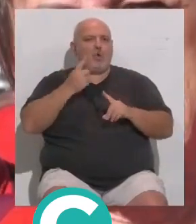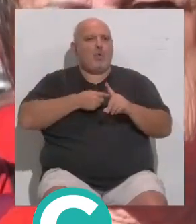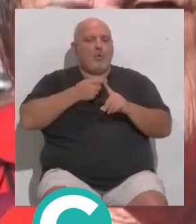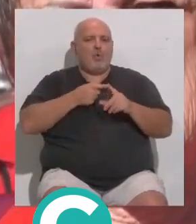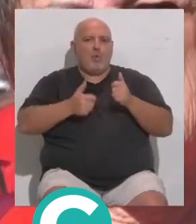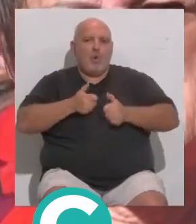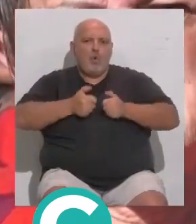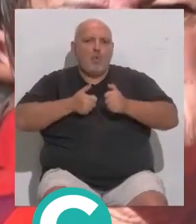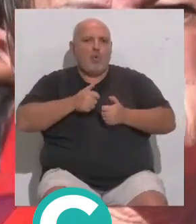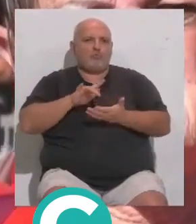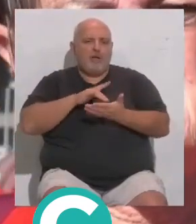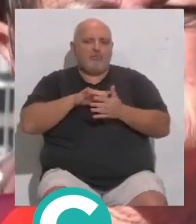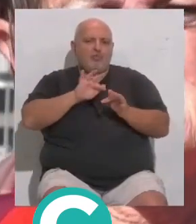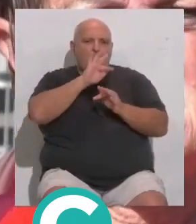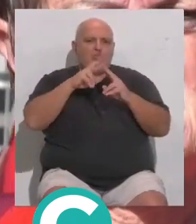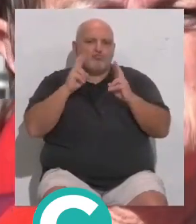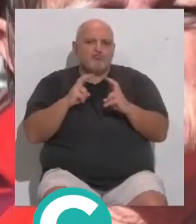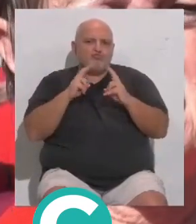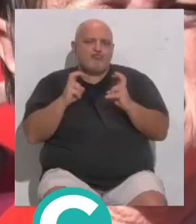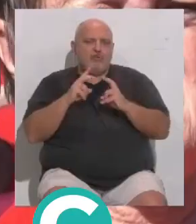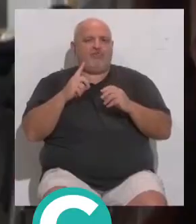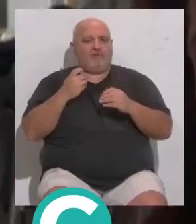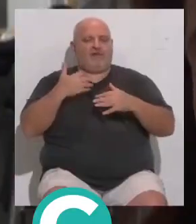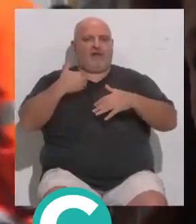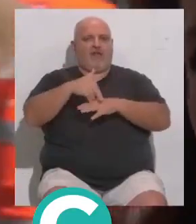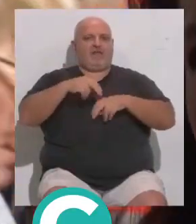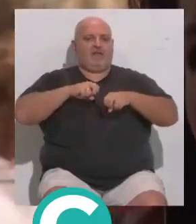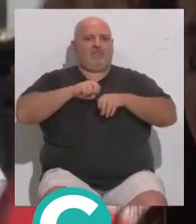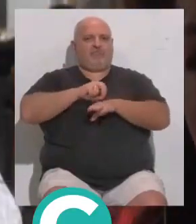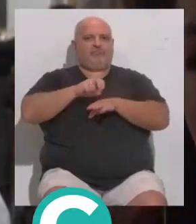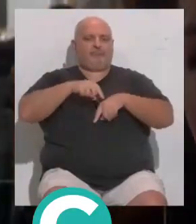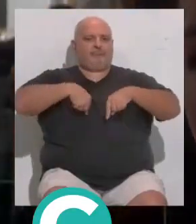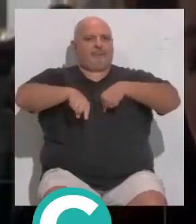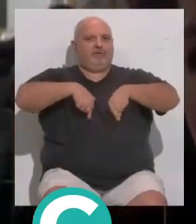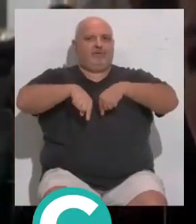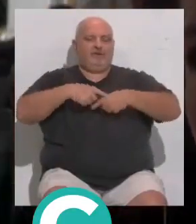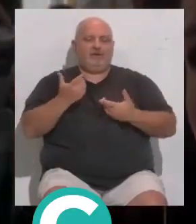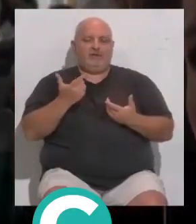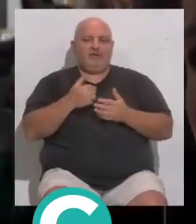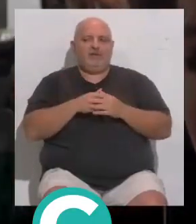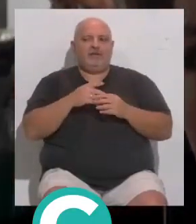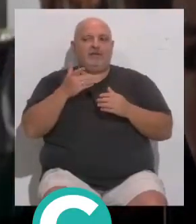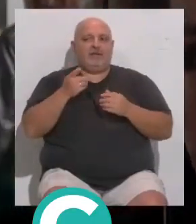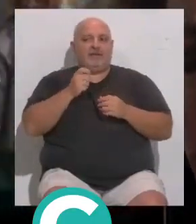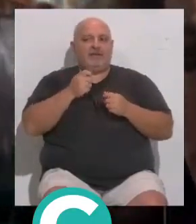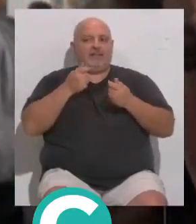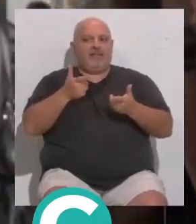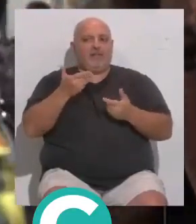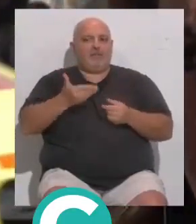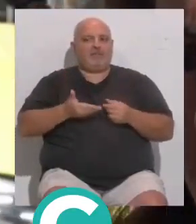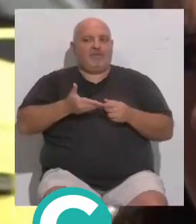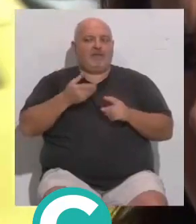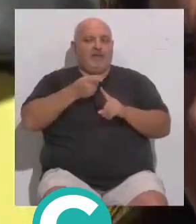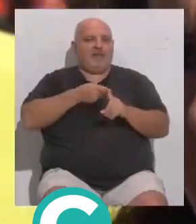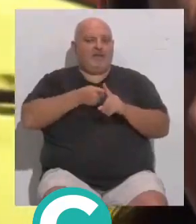tanto videojuegos y más actividades físicas. Tenemos que trasladarle a nuestros pequeños la importancia